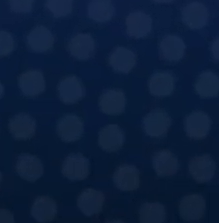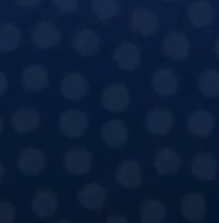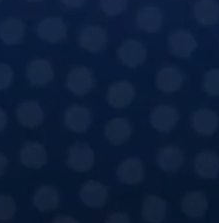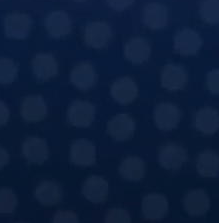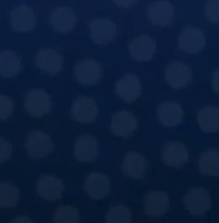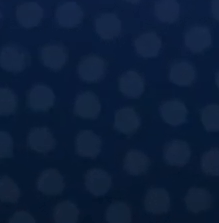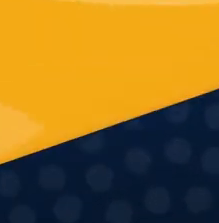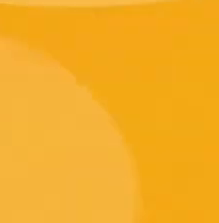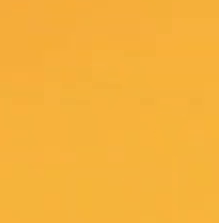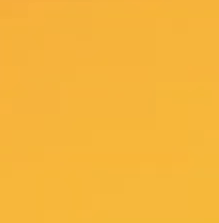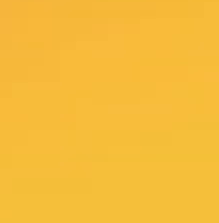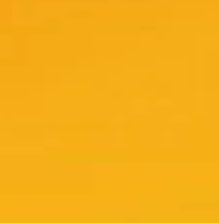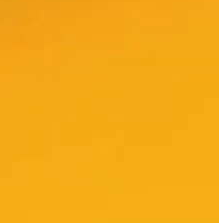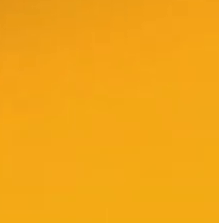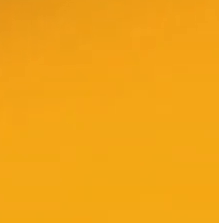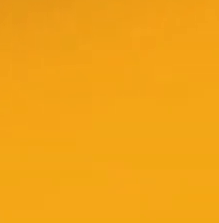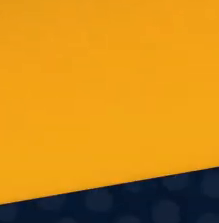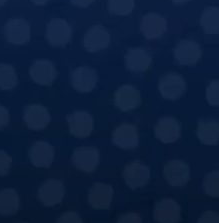ah